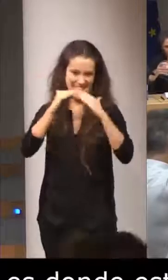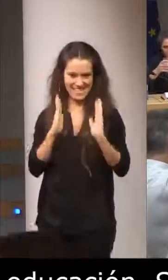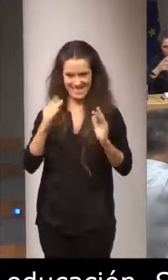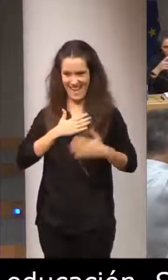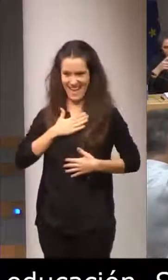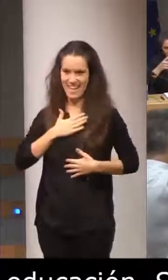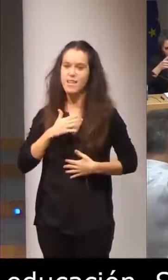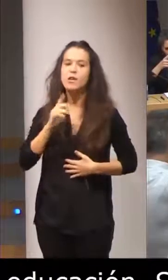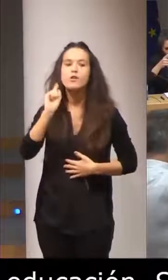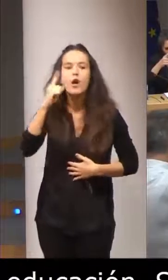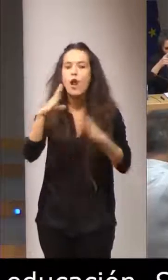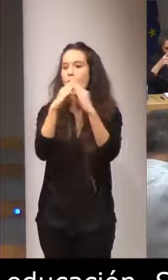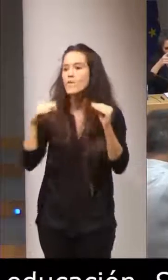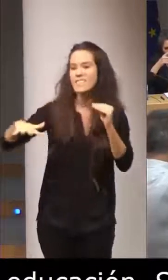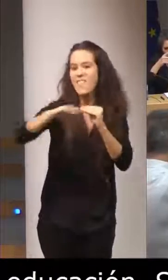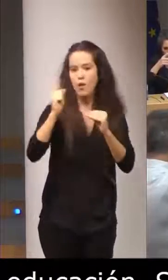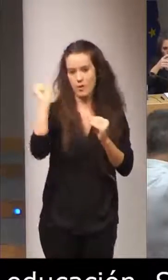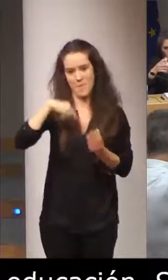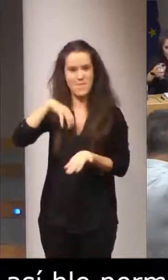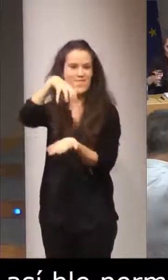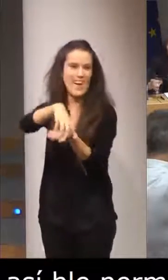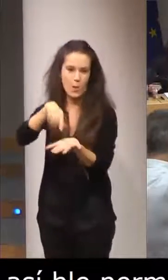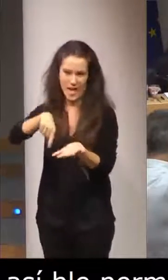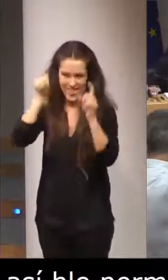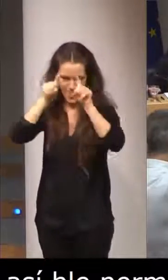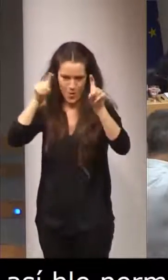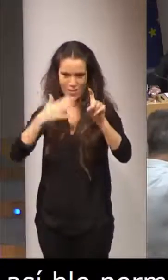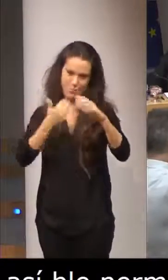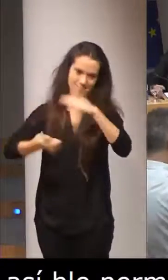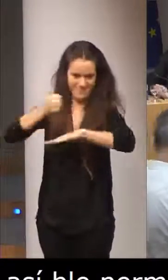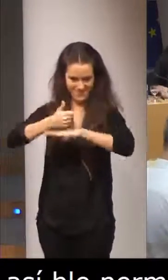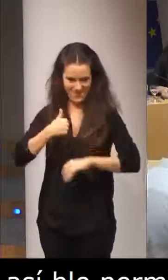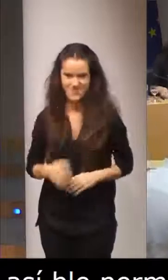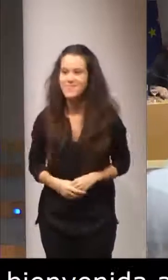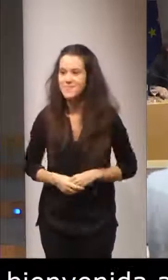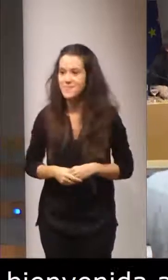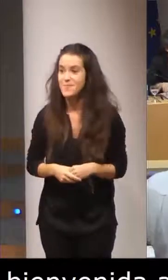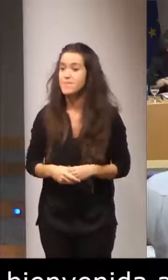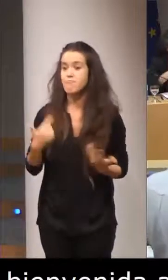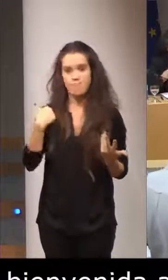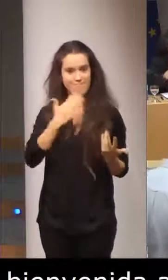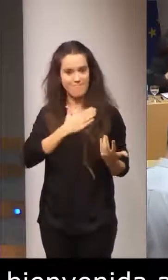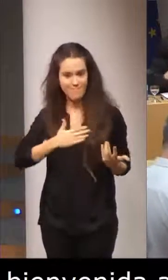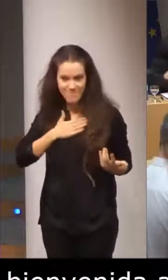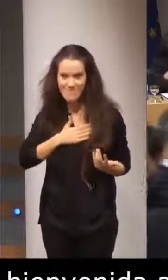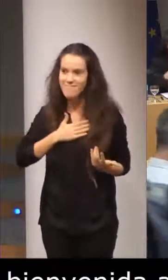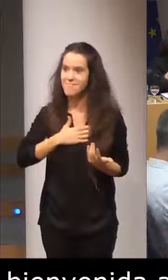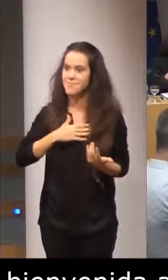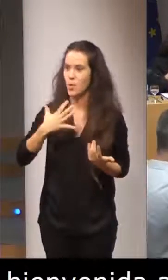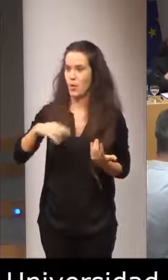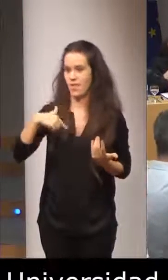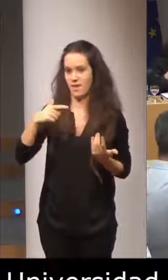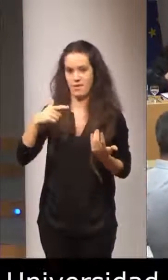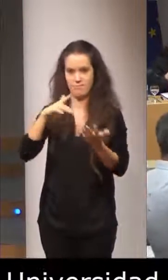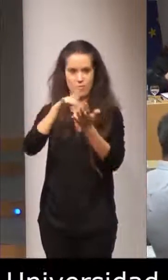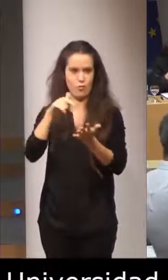no solo a la universidad, sino también a mi facultad. Es una satisfacción que podamos celebrar hoy